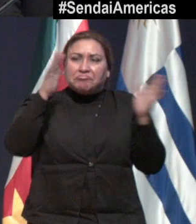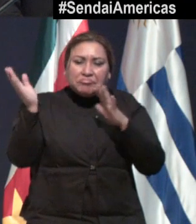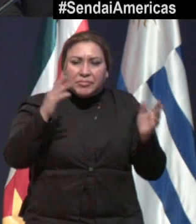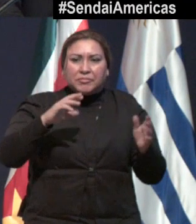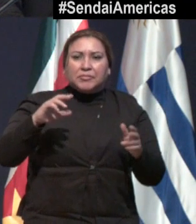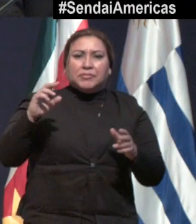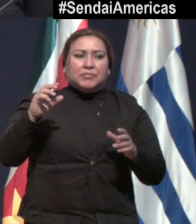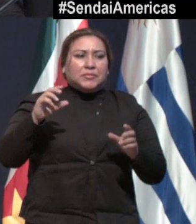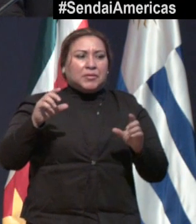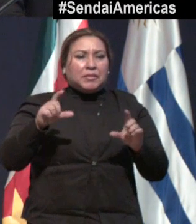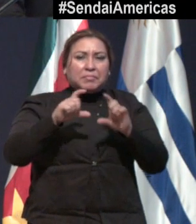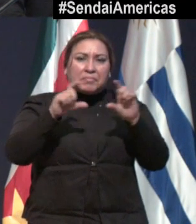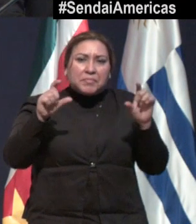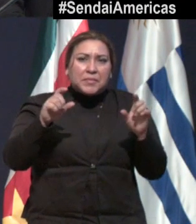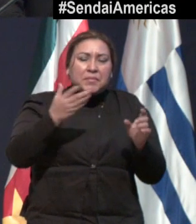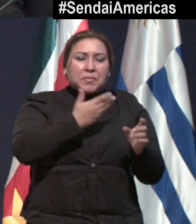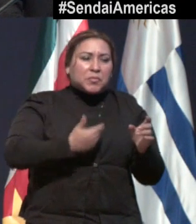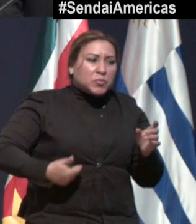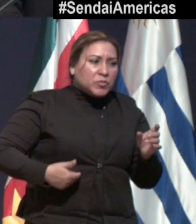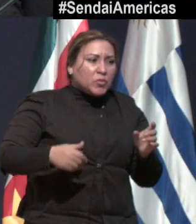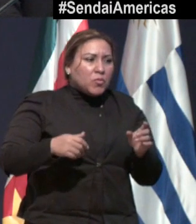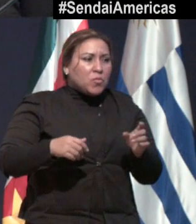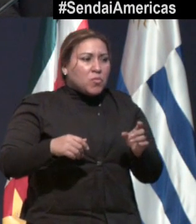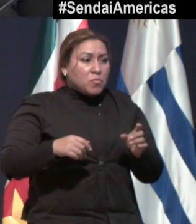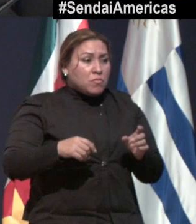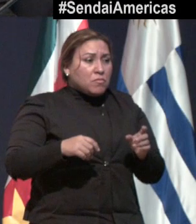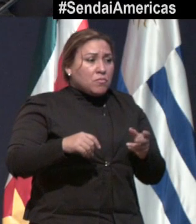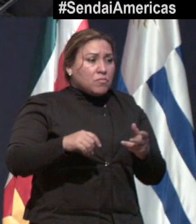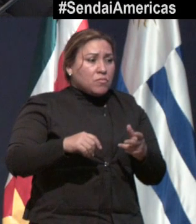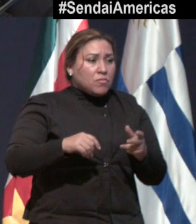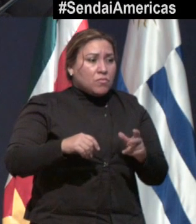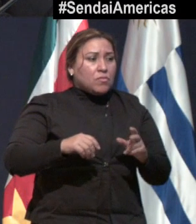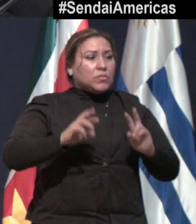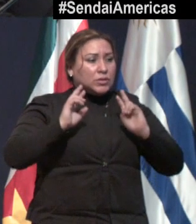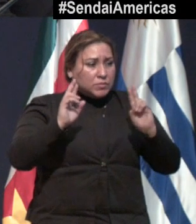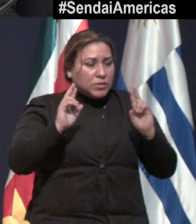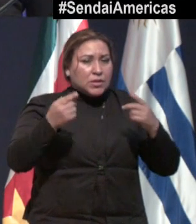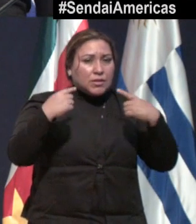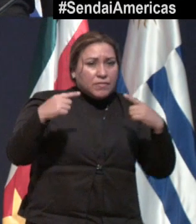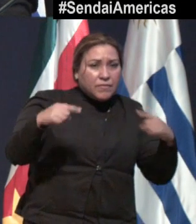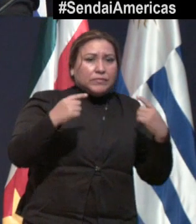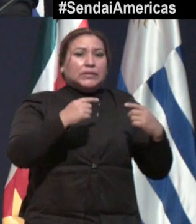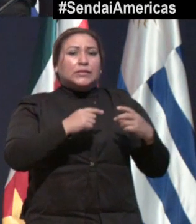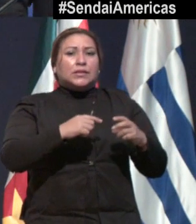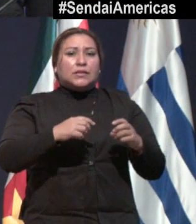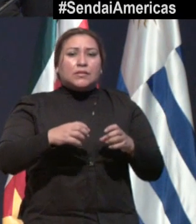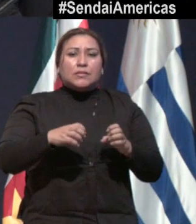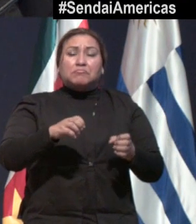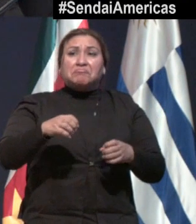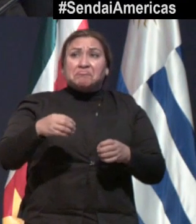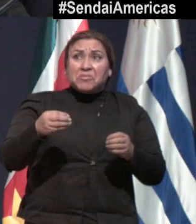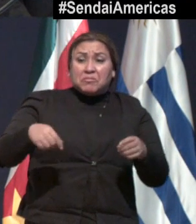hacienda pública e inversión, y contamos aquí con representantes de varios ministerios de Economía y Finanzas de la